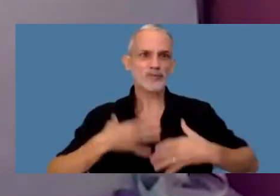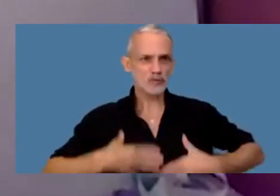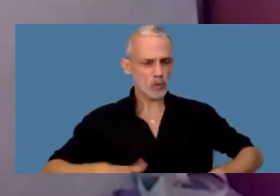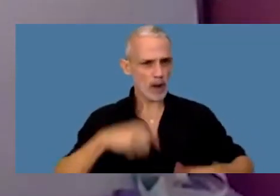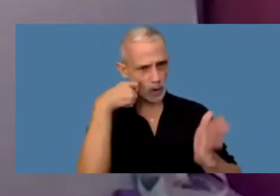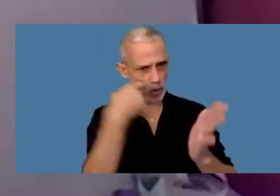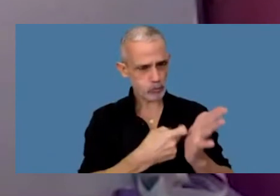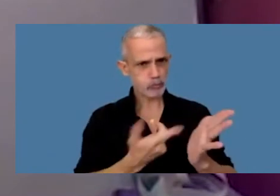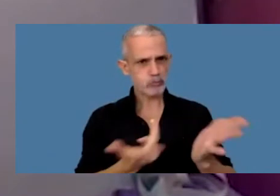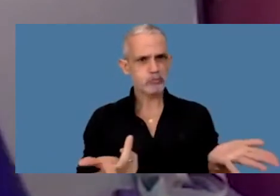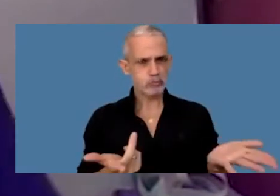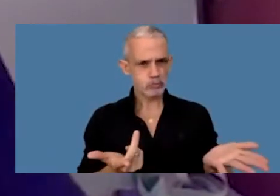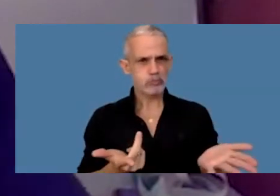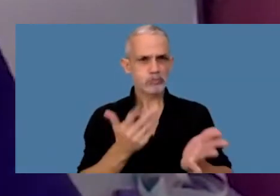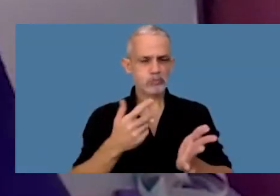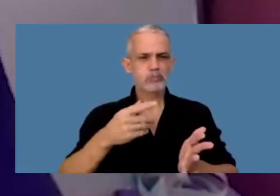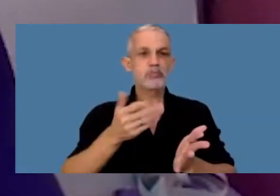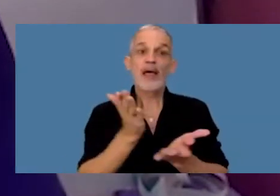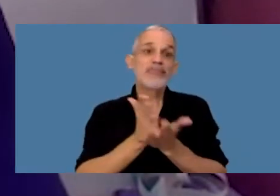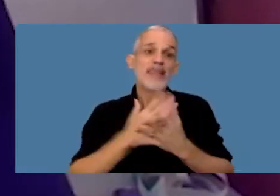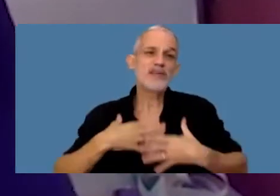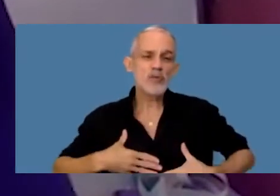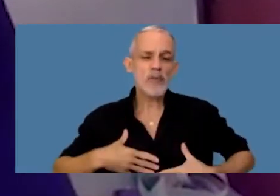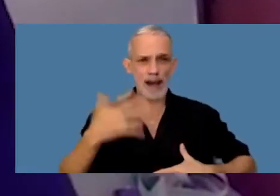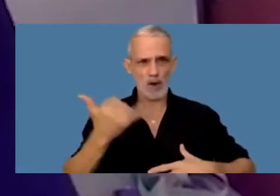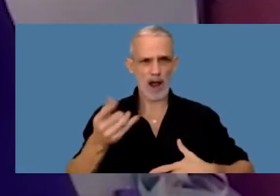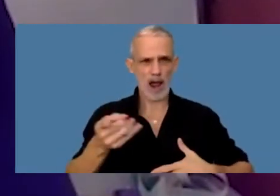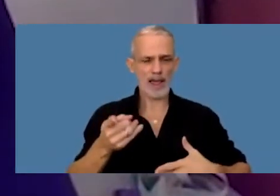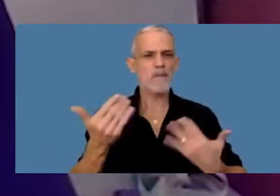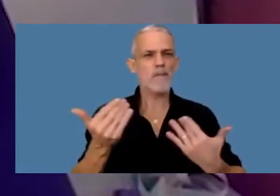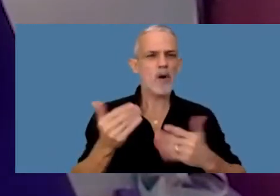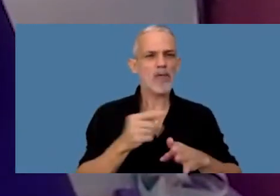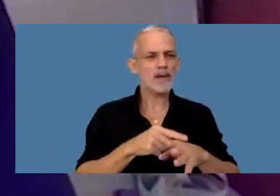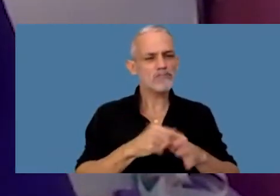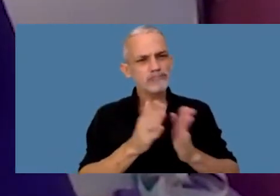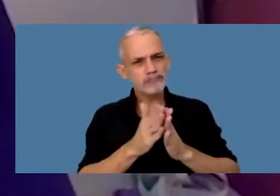Y personal de salud no solamente se